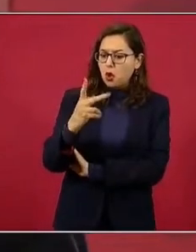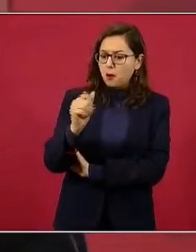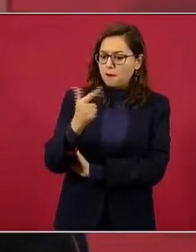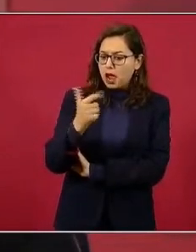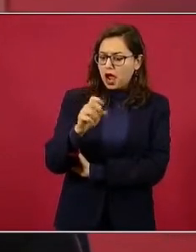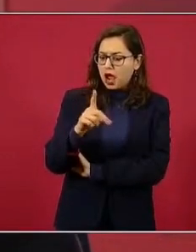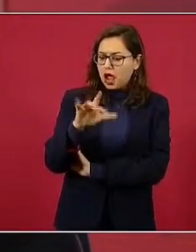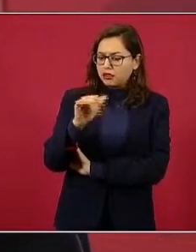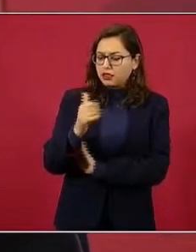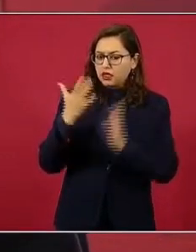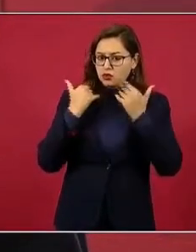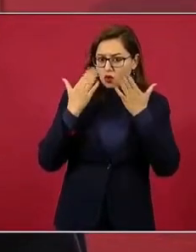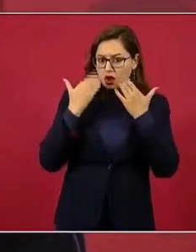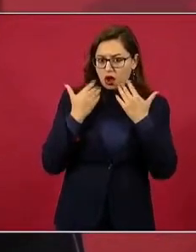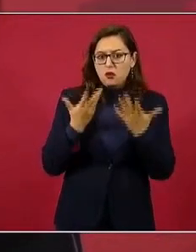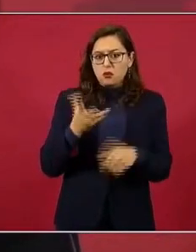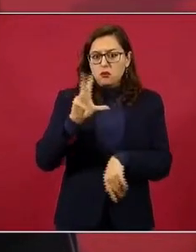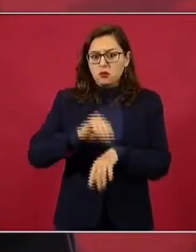está permitido.